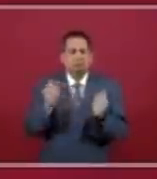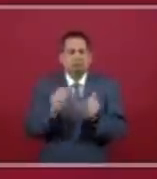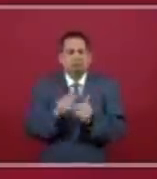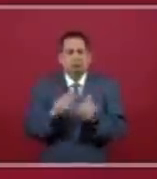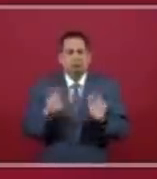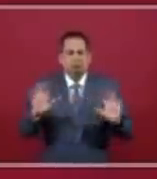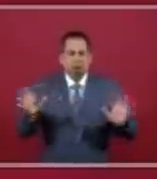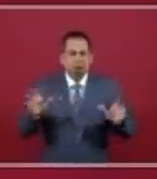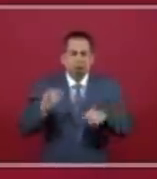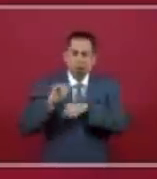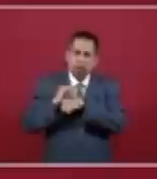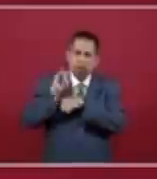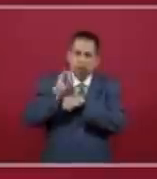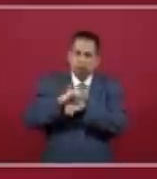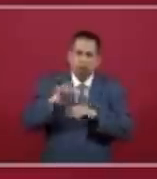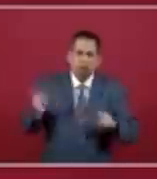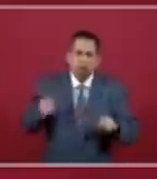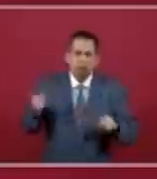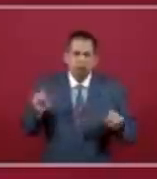personas,